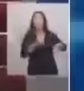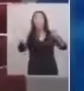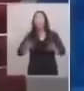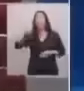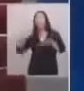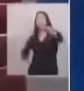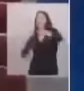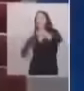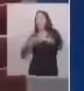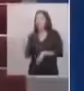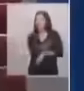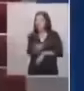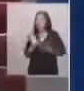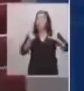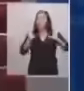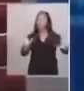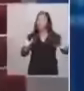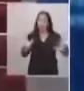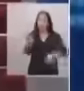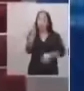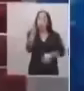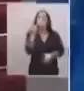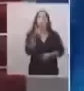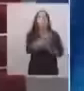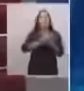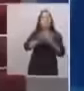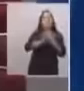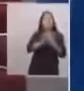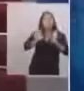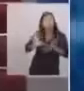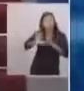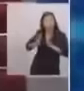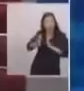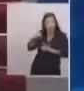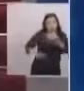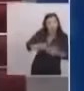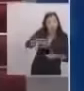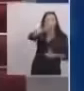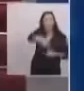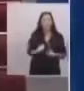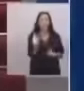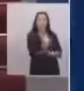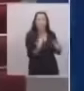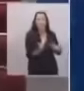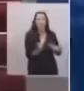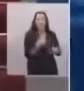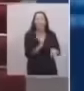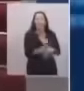lao todo el día primero en eso somos tod igual si necesitas un asesor financiero contar que voy a